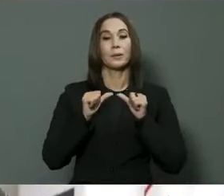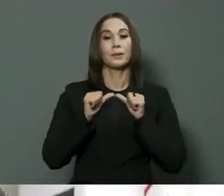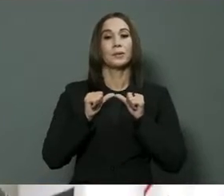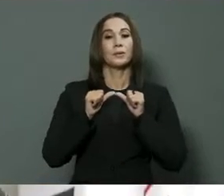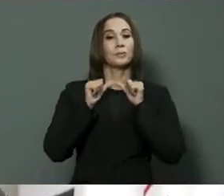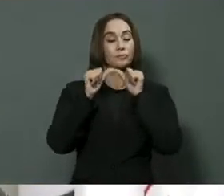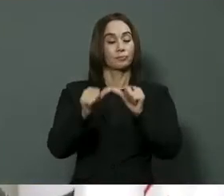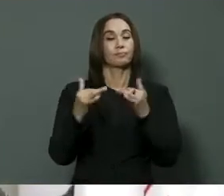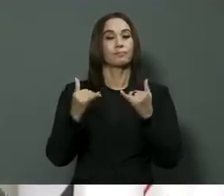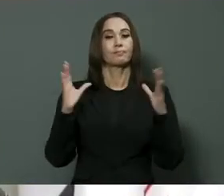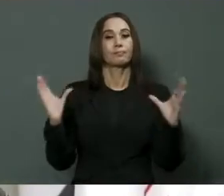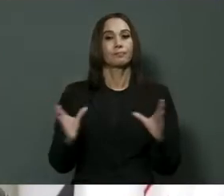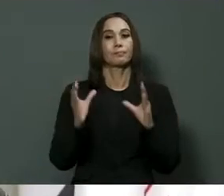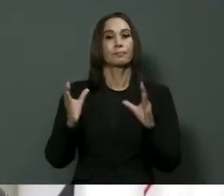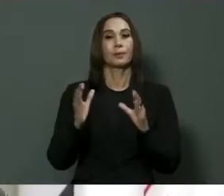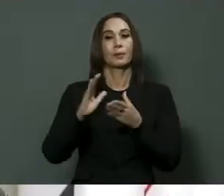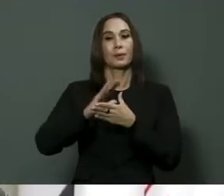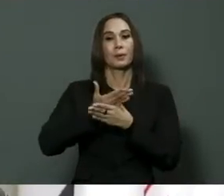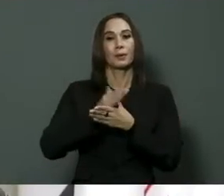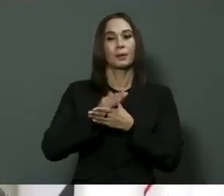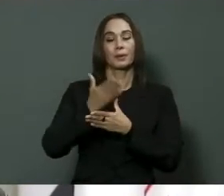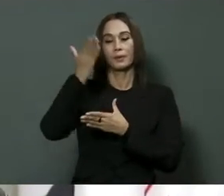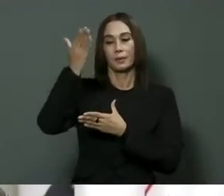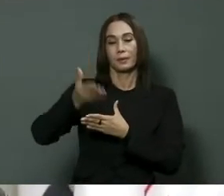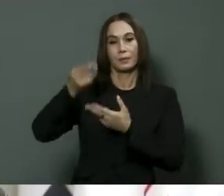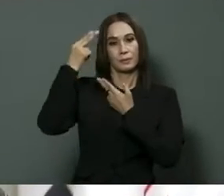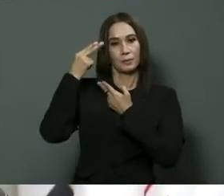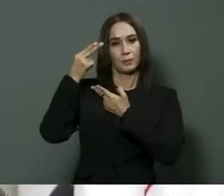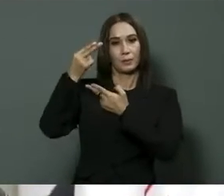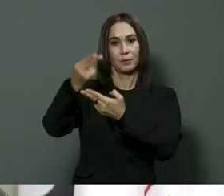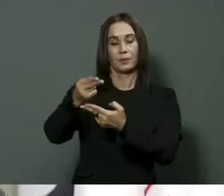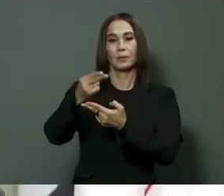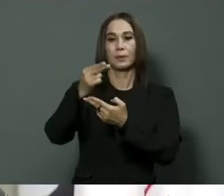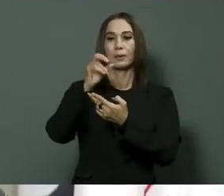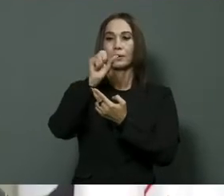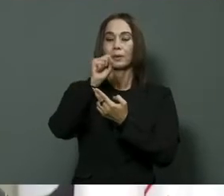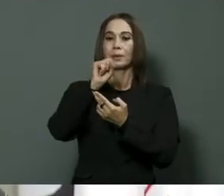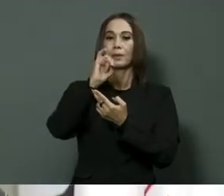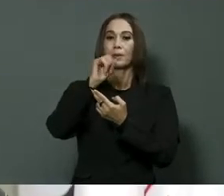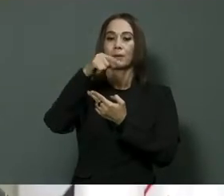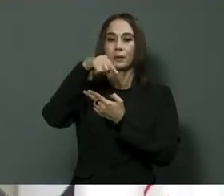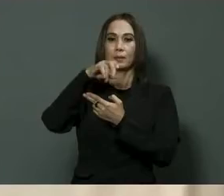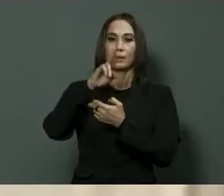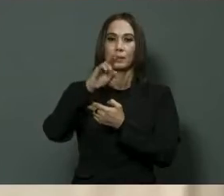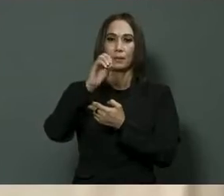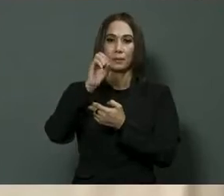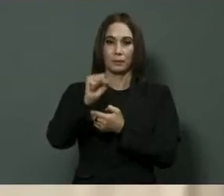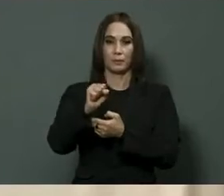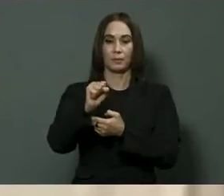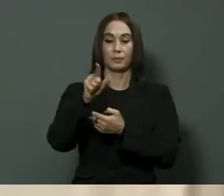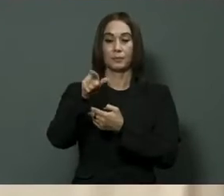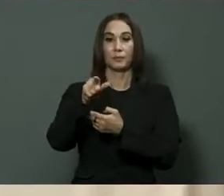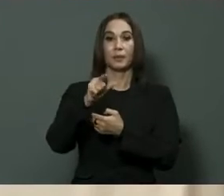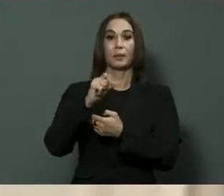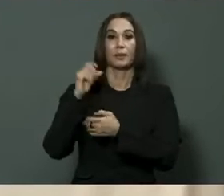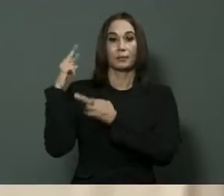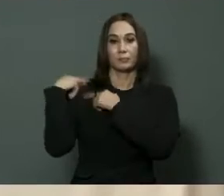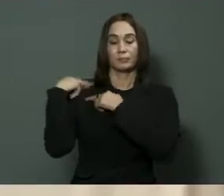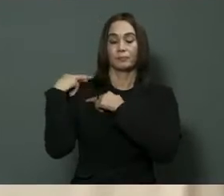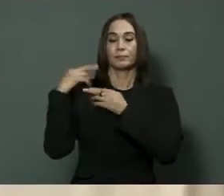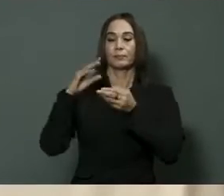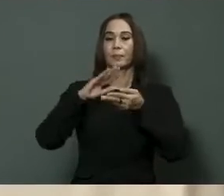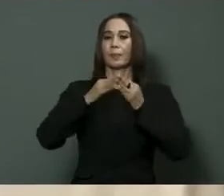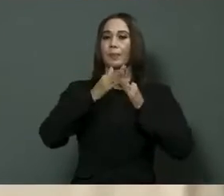Continuamos esta actividad con la participación del honorable Siquio N.G. de la Rosa. Él es el alcalde